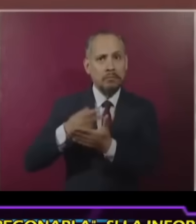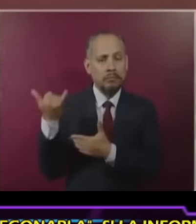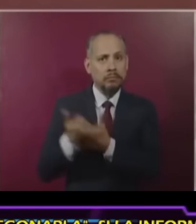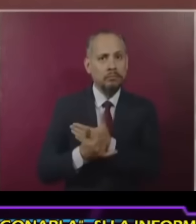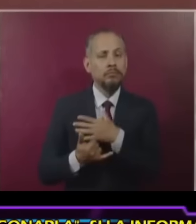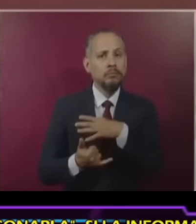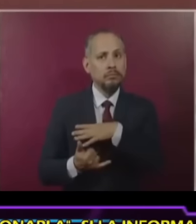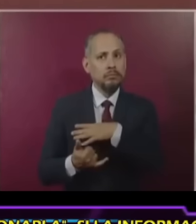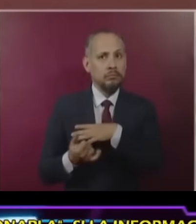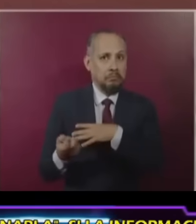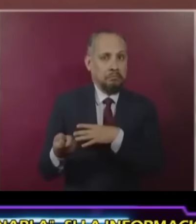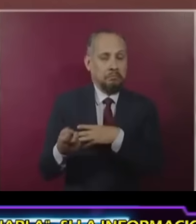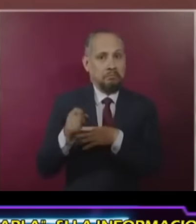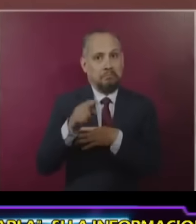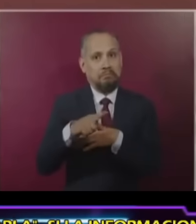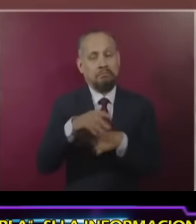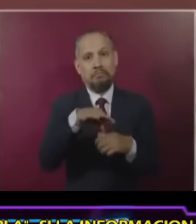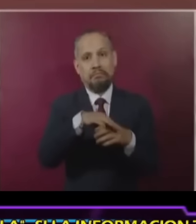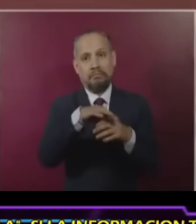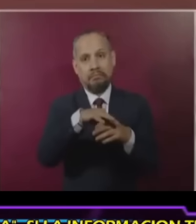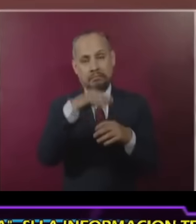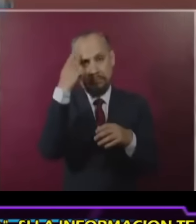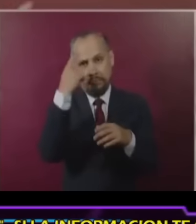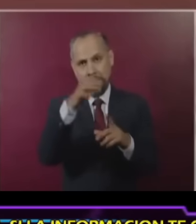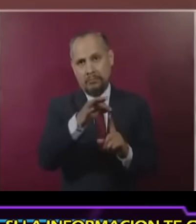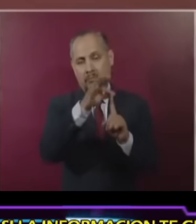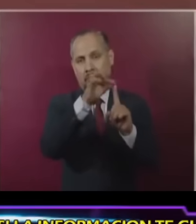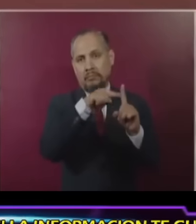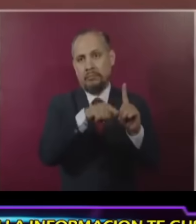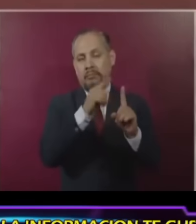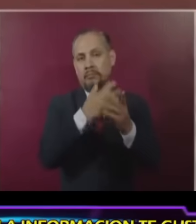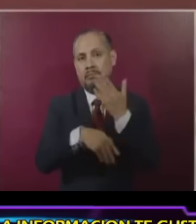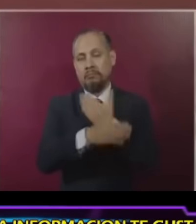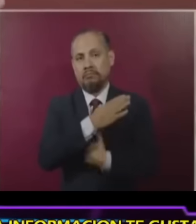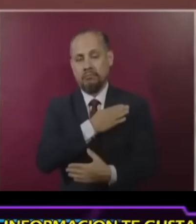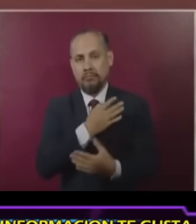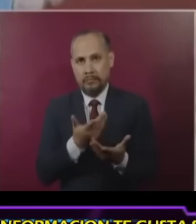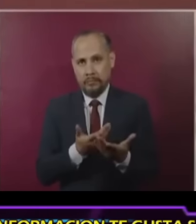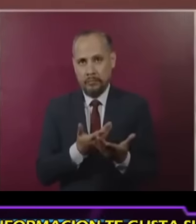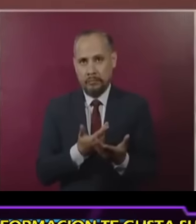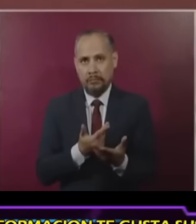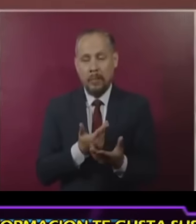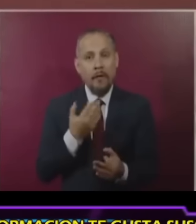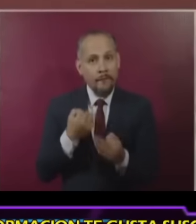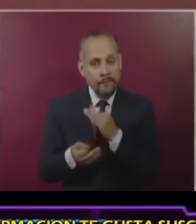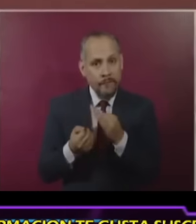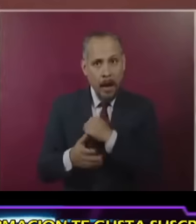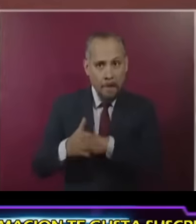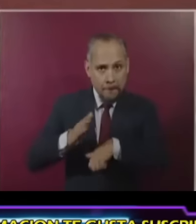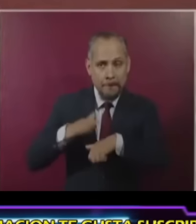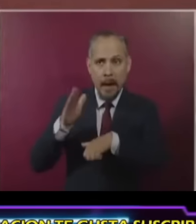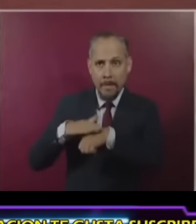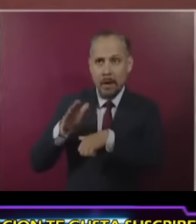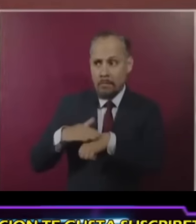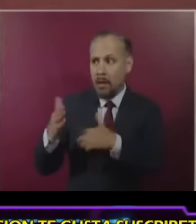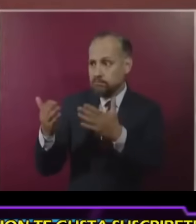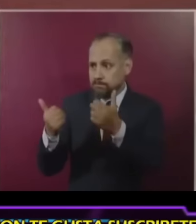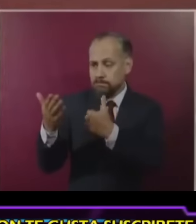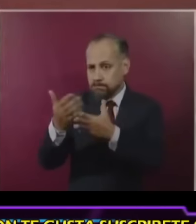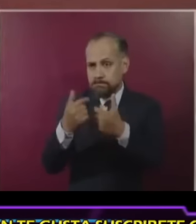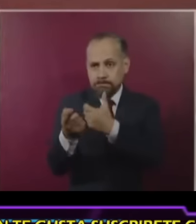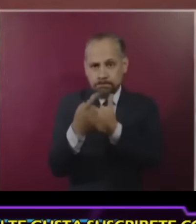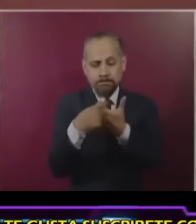presidenta Claudia sh Entonces todavía hay muchos que podemos ir a decirles súmate a morena